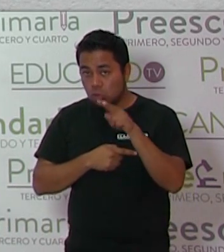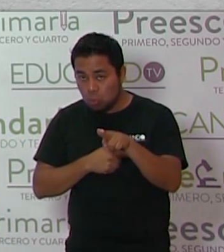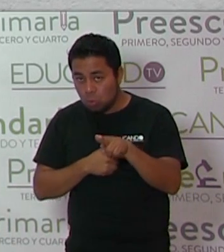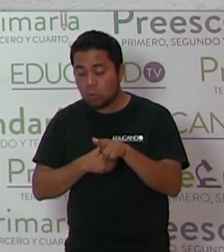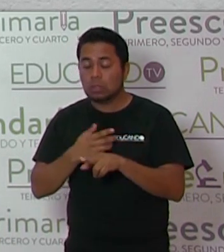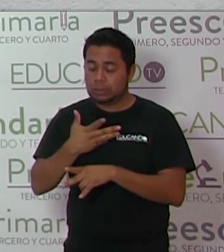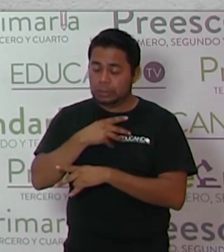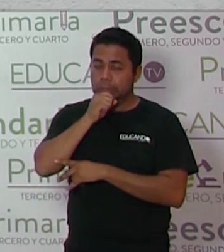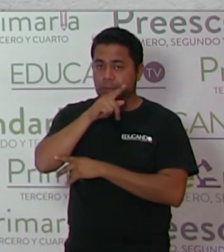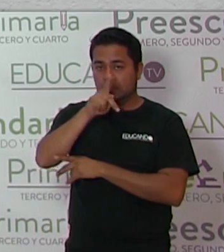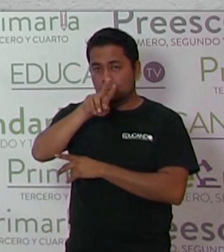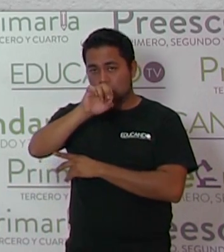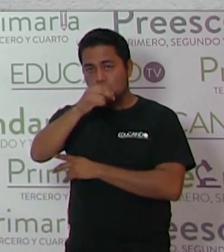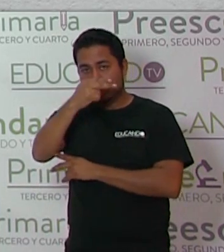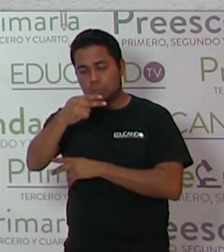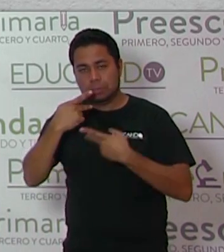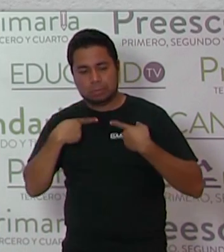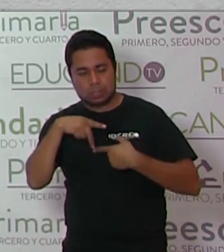pronombre personal.